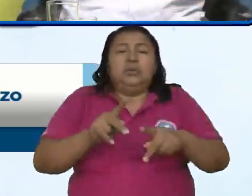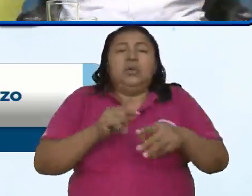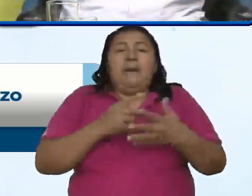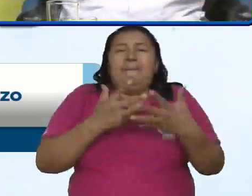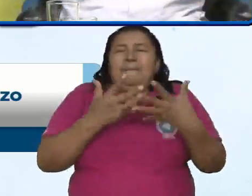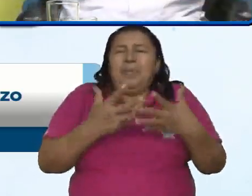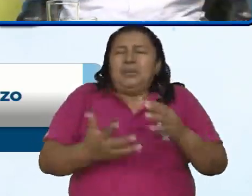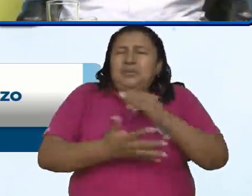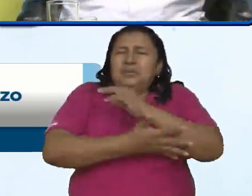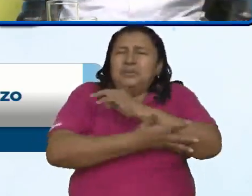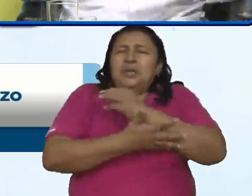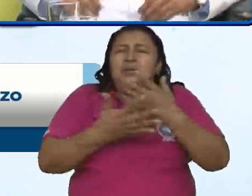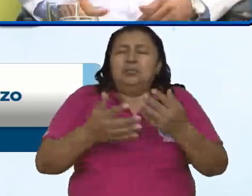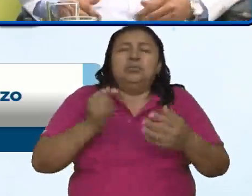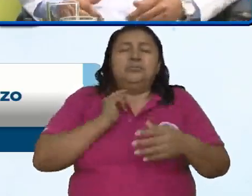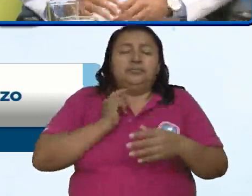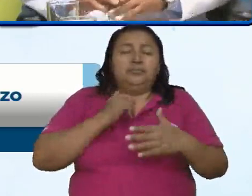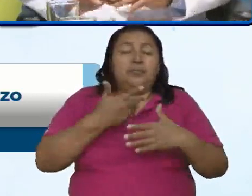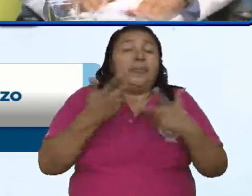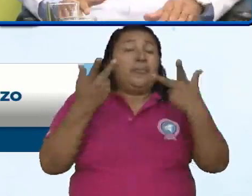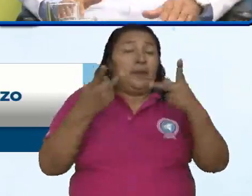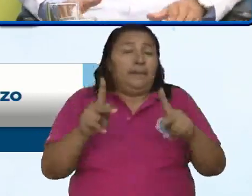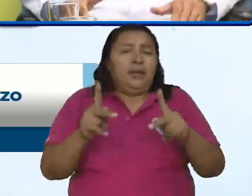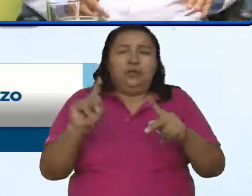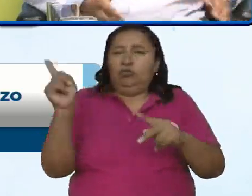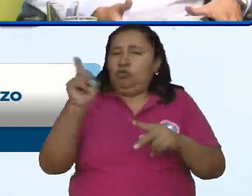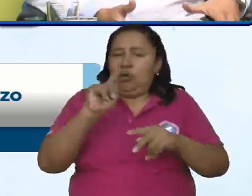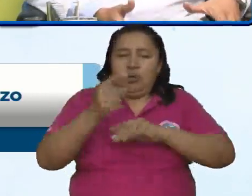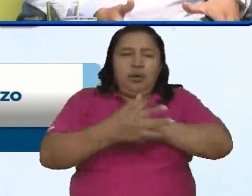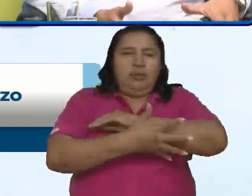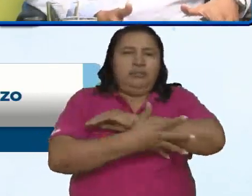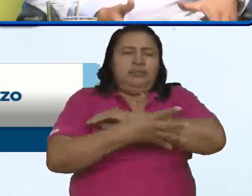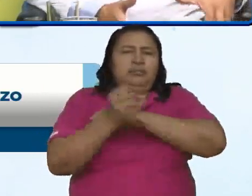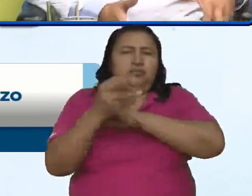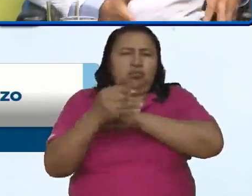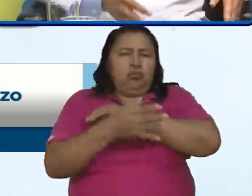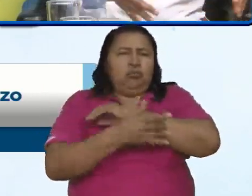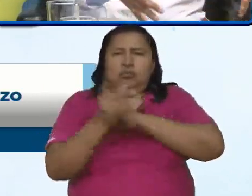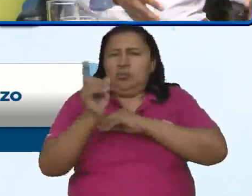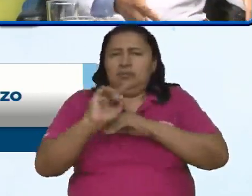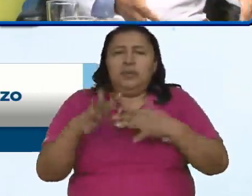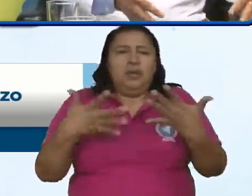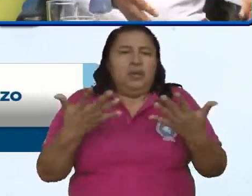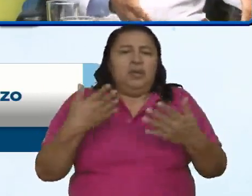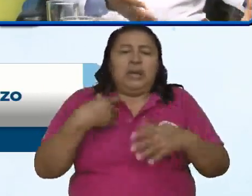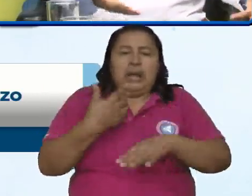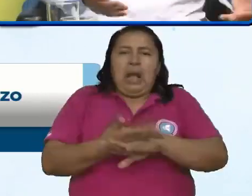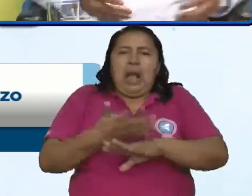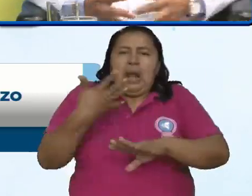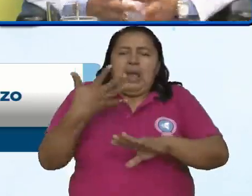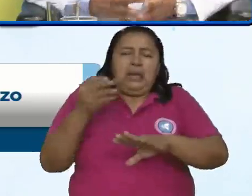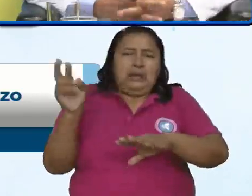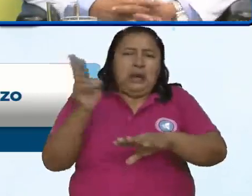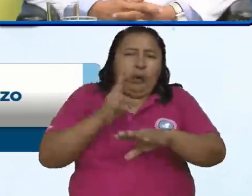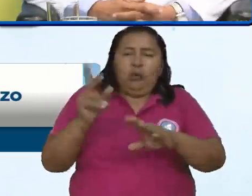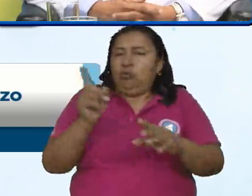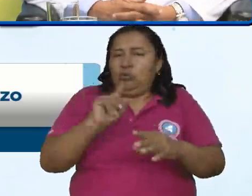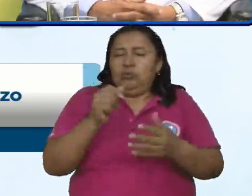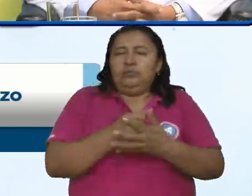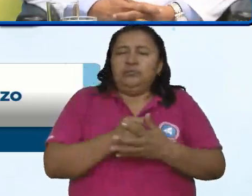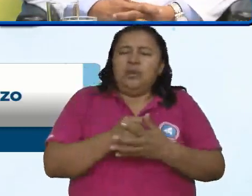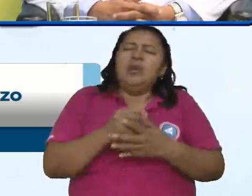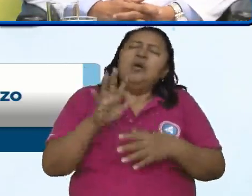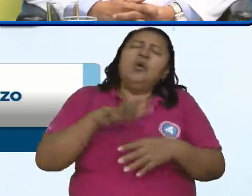por ciertos factores, pues, sí, claro. Pero no es doloroso y no se torna caliente, rojo, etc. Para añadir